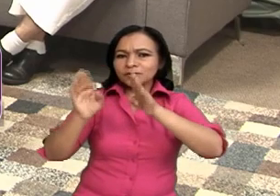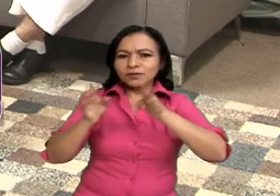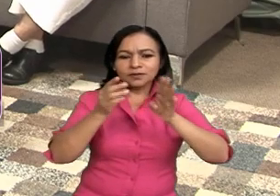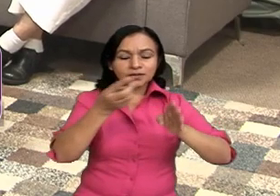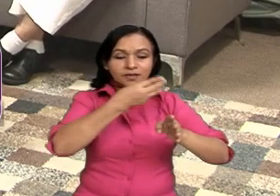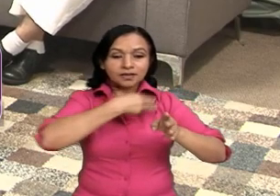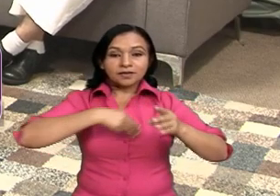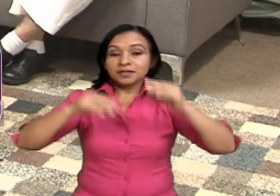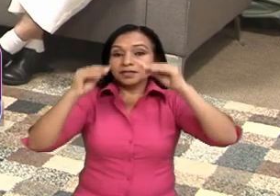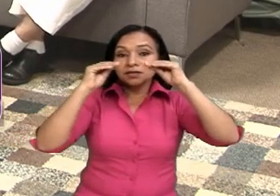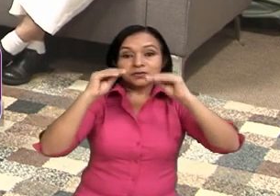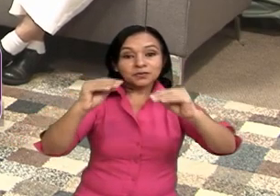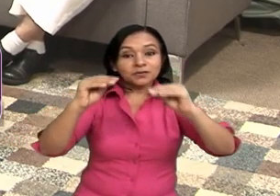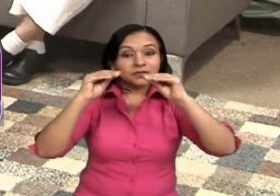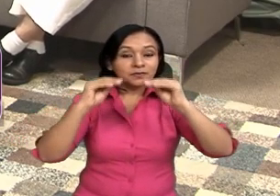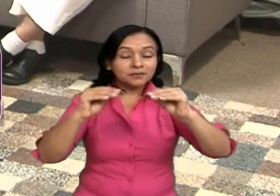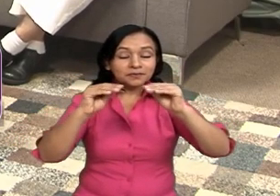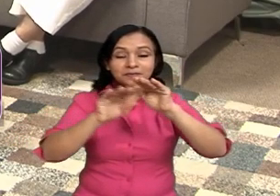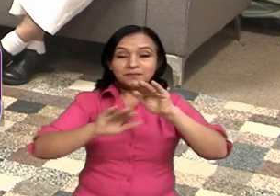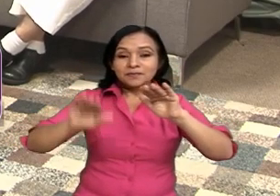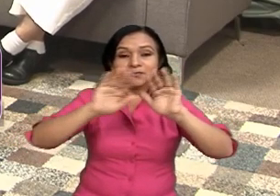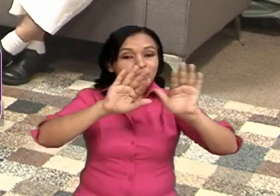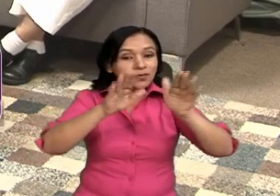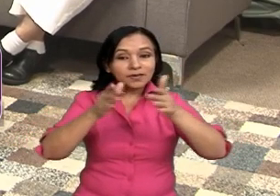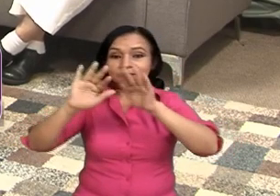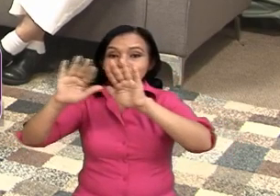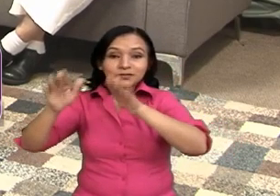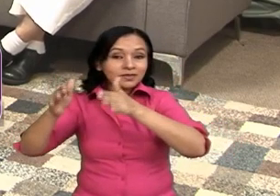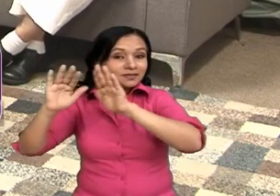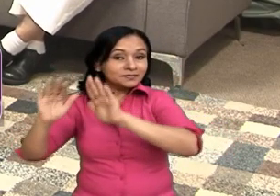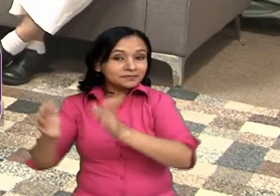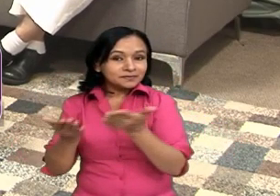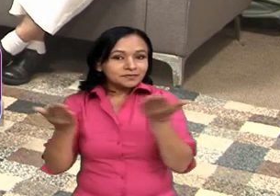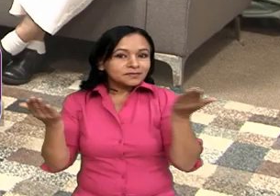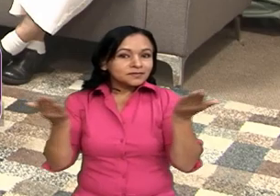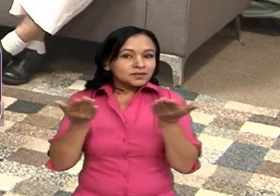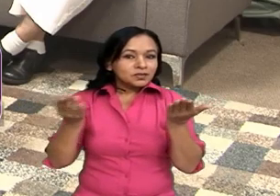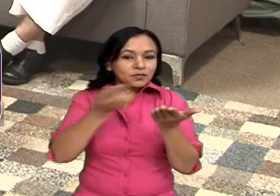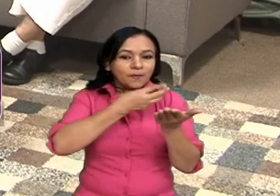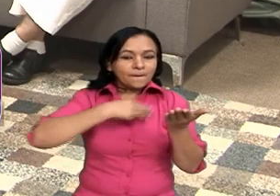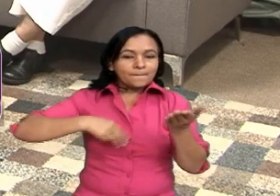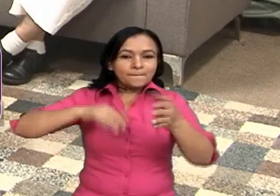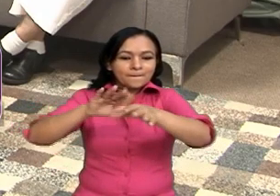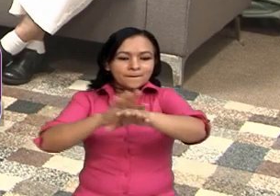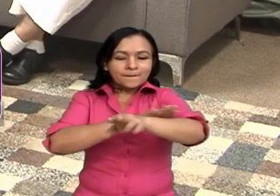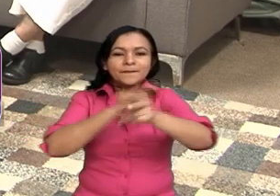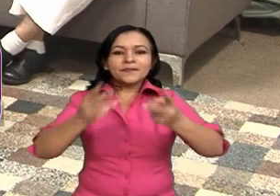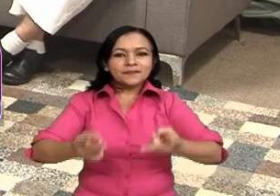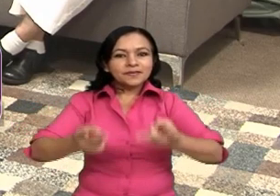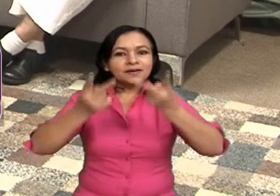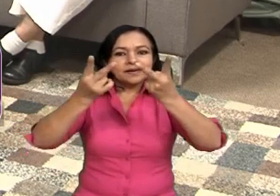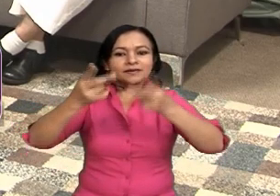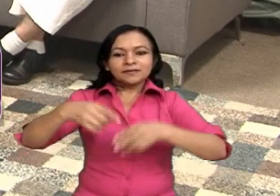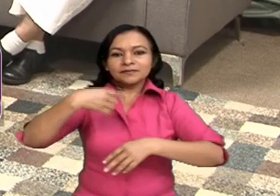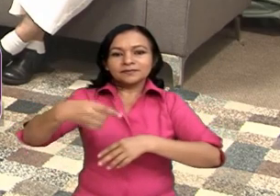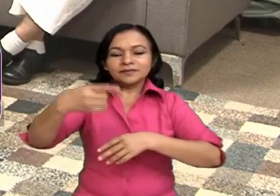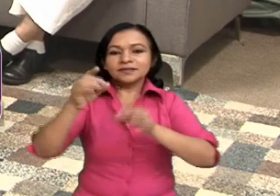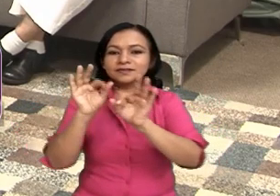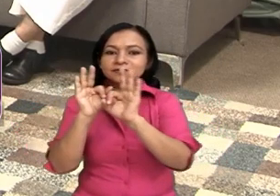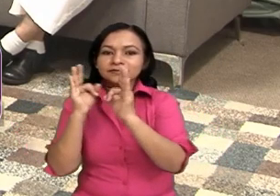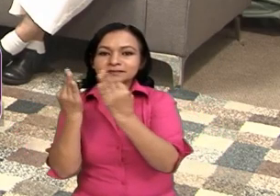Ministerio de Educación es conformado mayoritariamente por mujeres, y entonces vemos cómo ministerios sensibles a la vida cotidiana de la